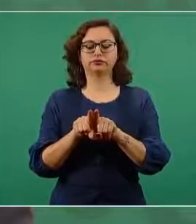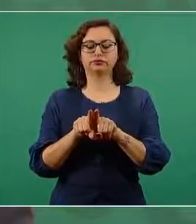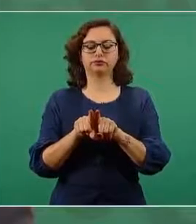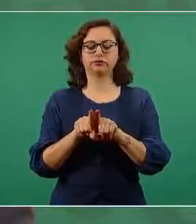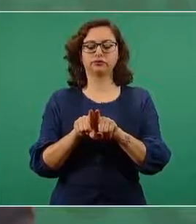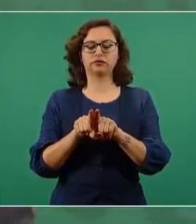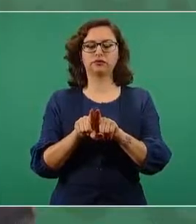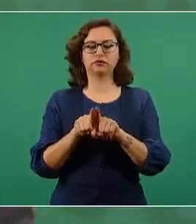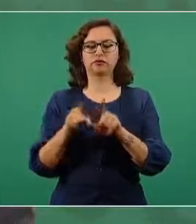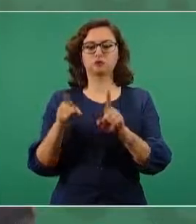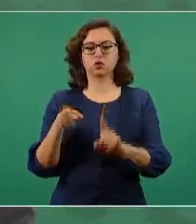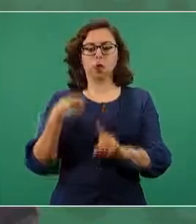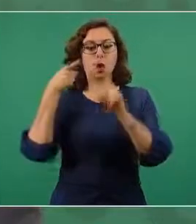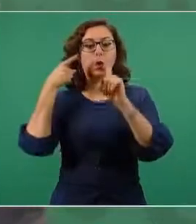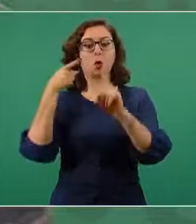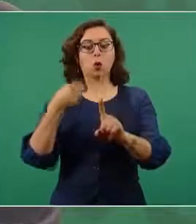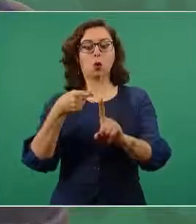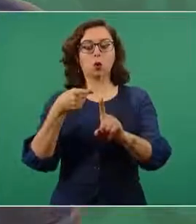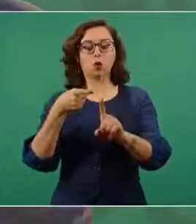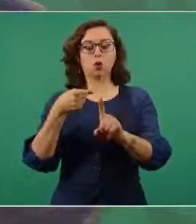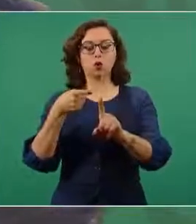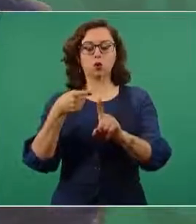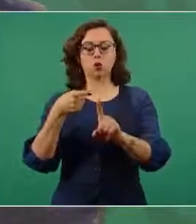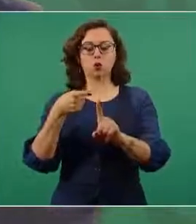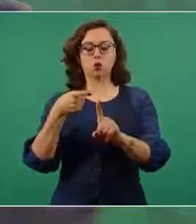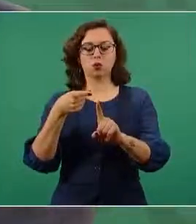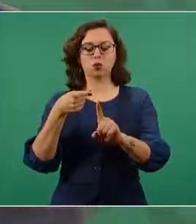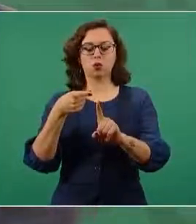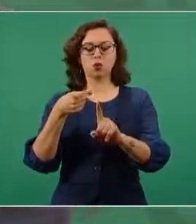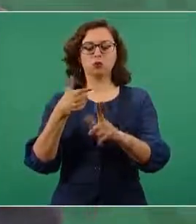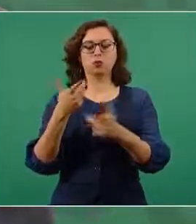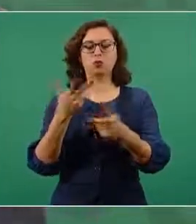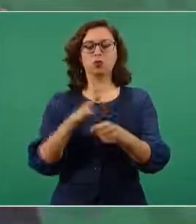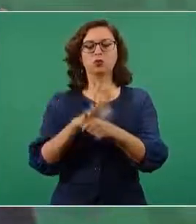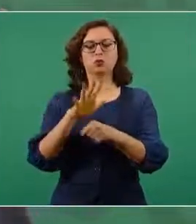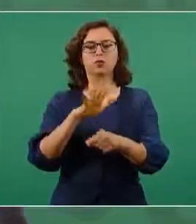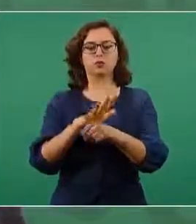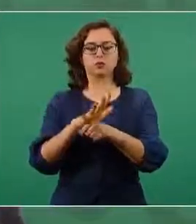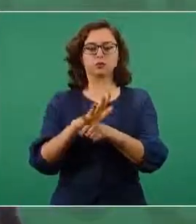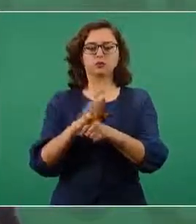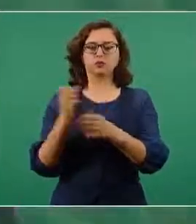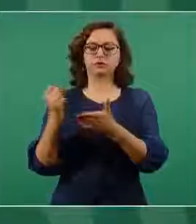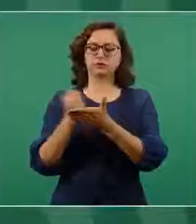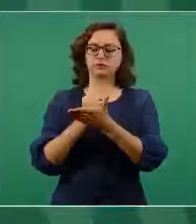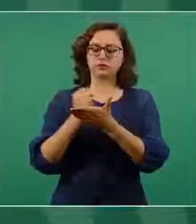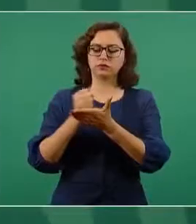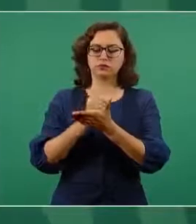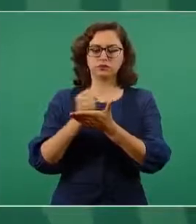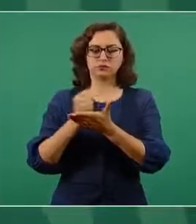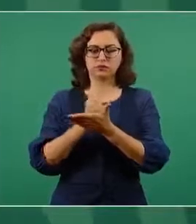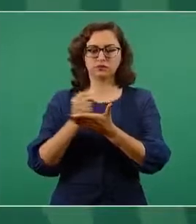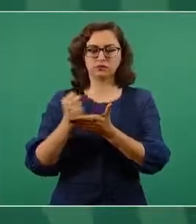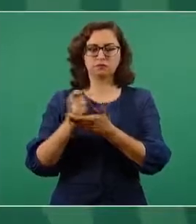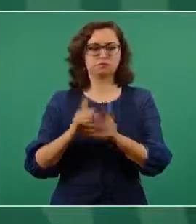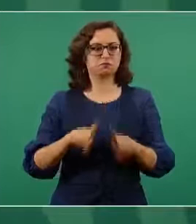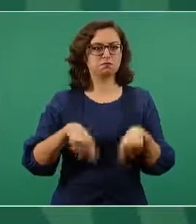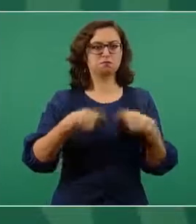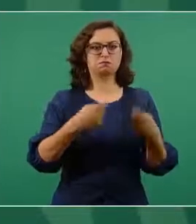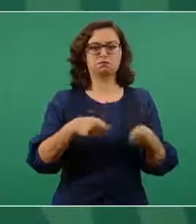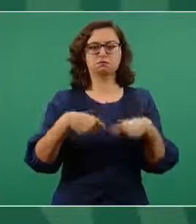el propósito de seguir otorgando créditos para pequeñas, medianas